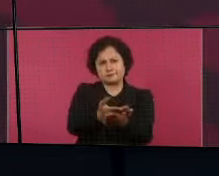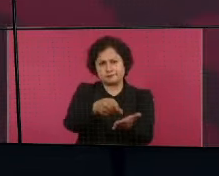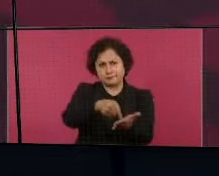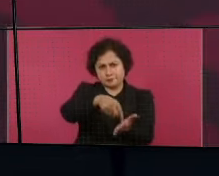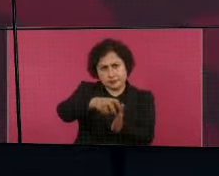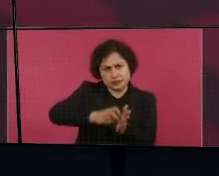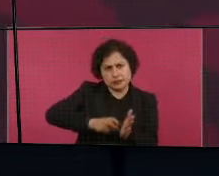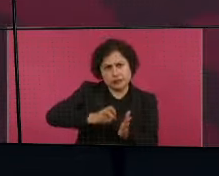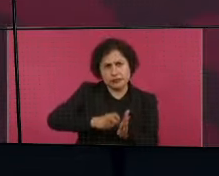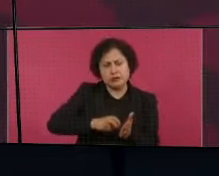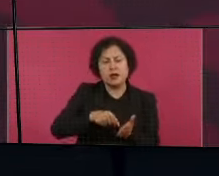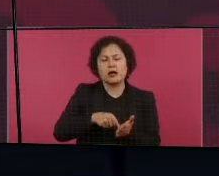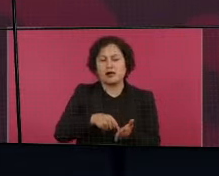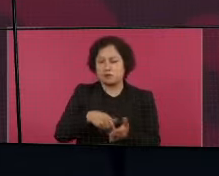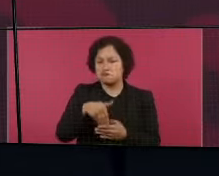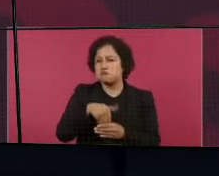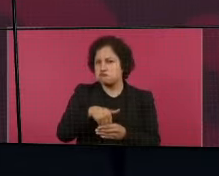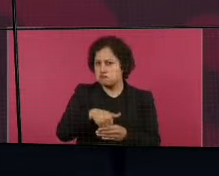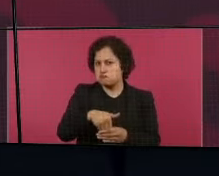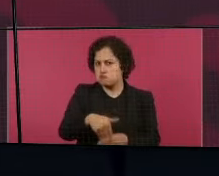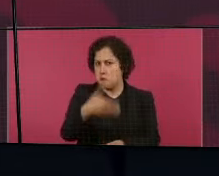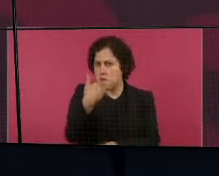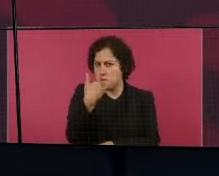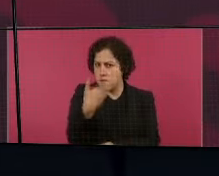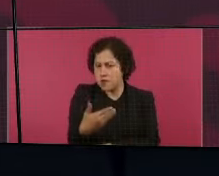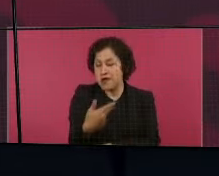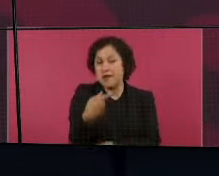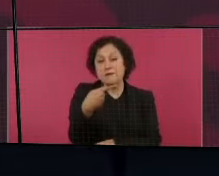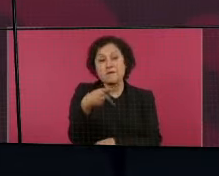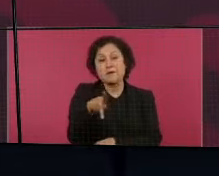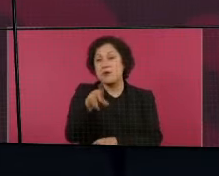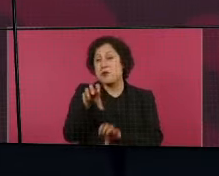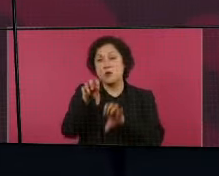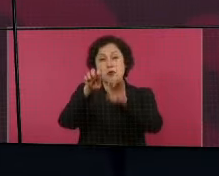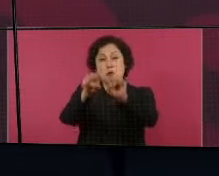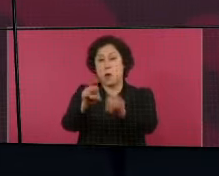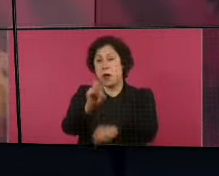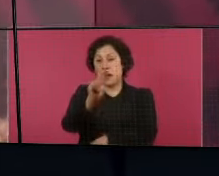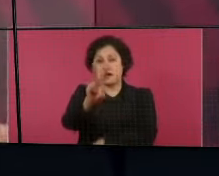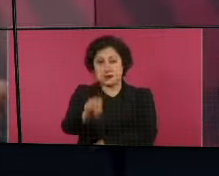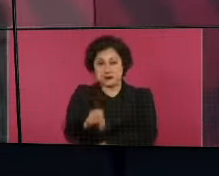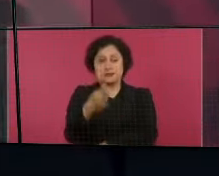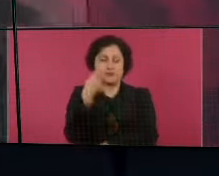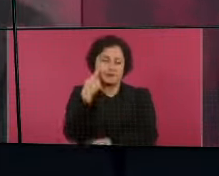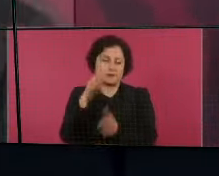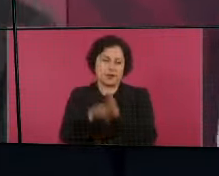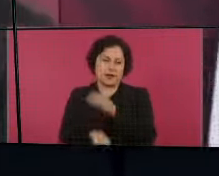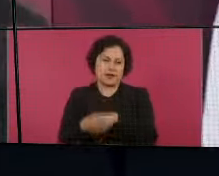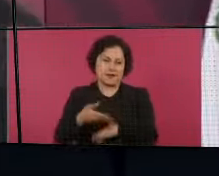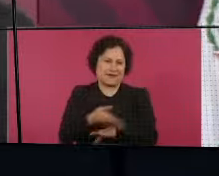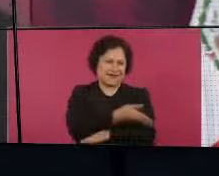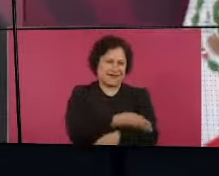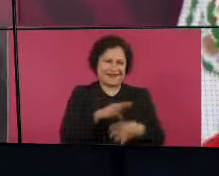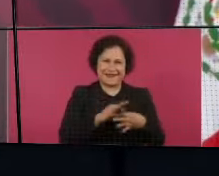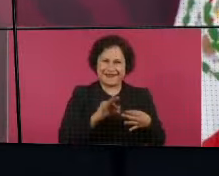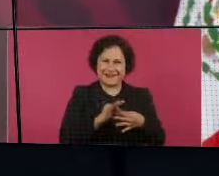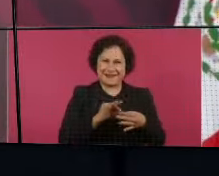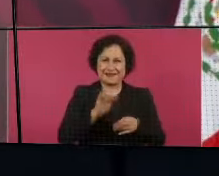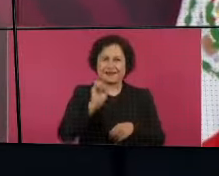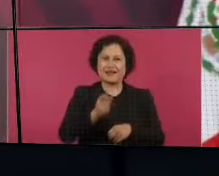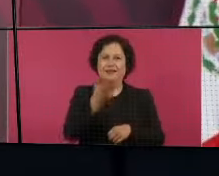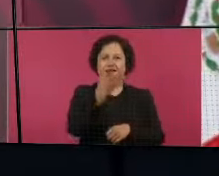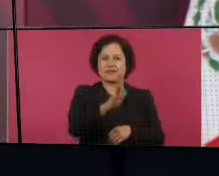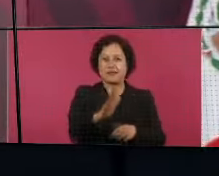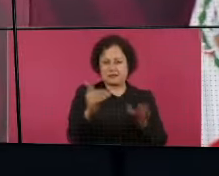suceder son una desgracia como empresa Mexicana de Aviación incluso ya tiene una demanda de